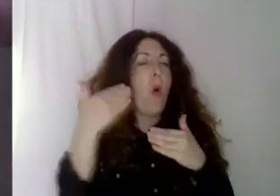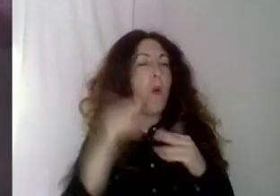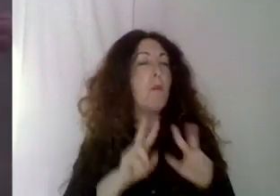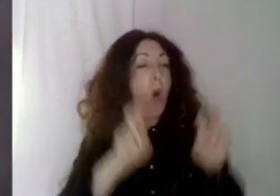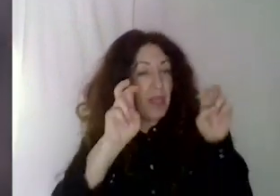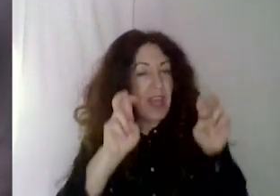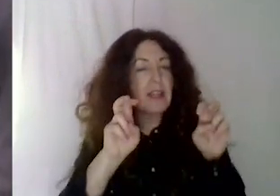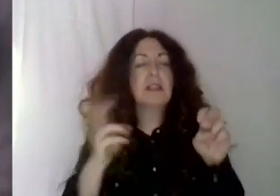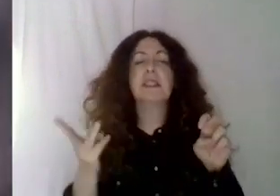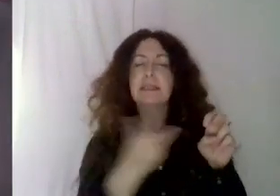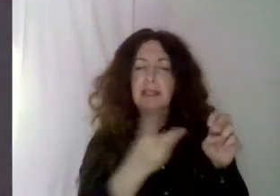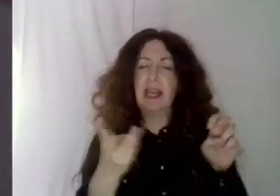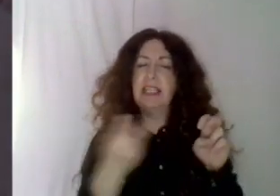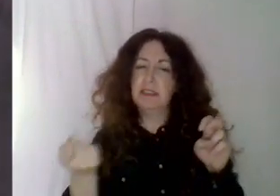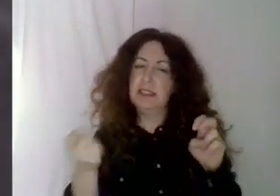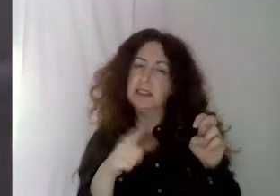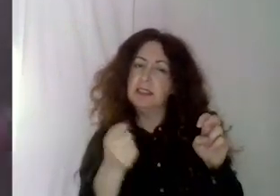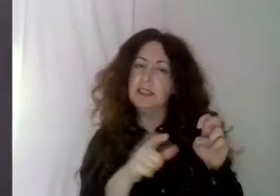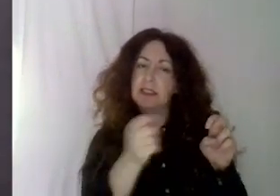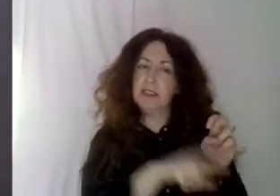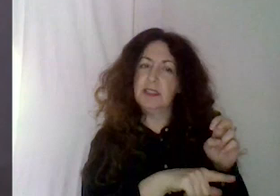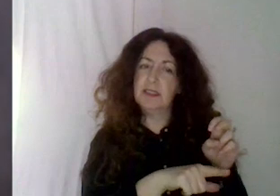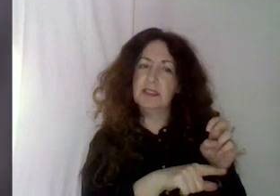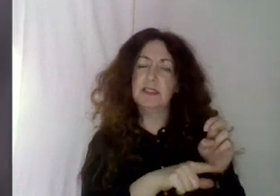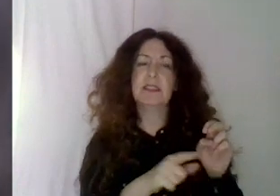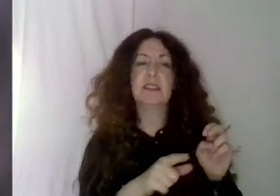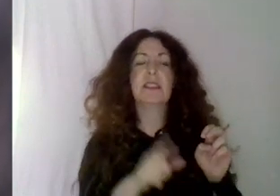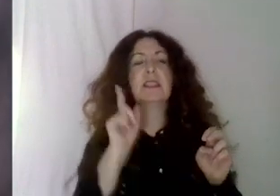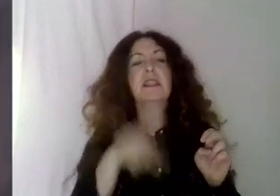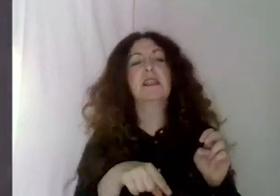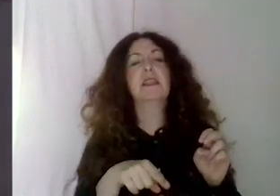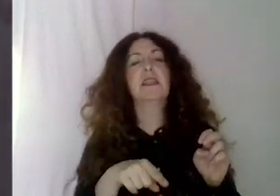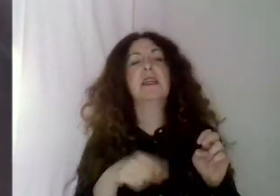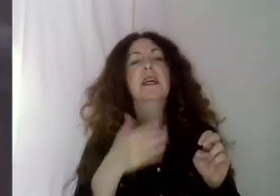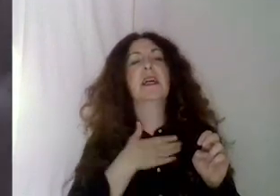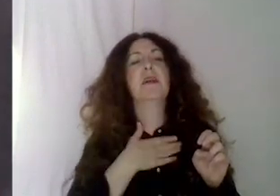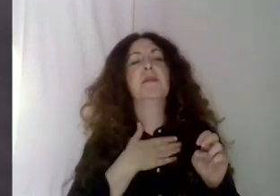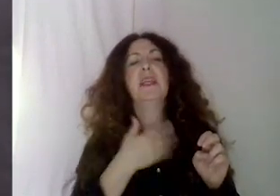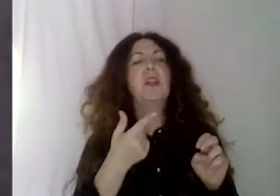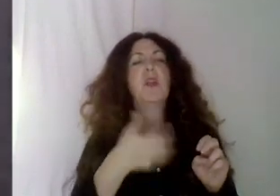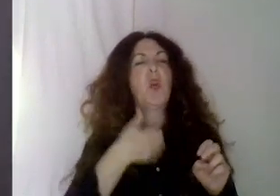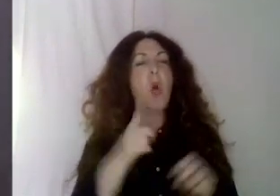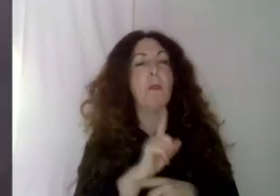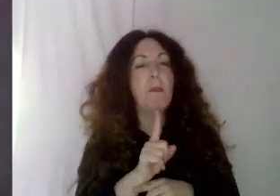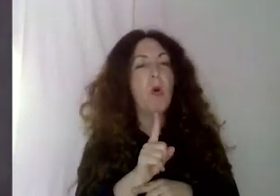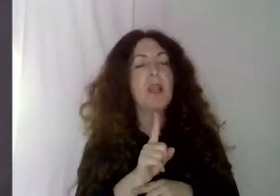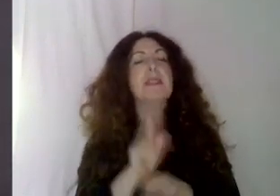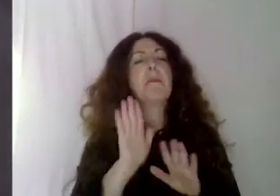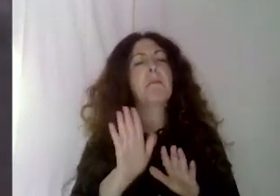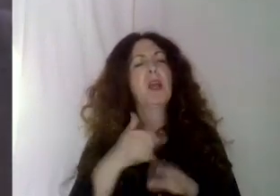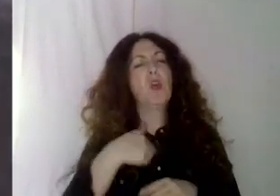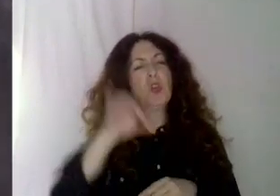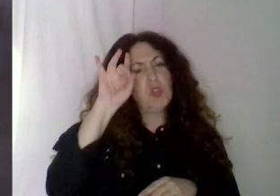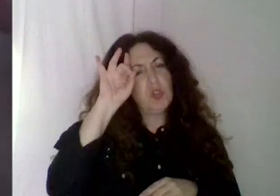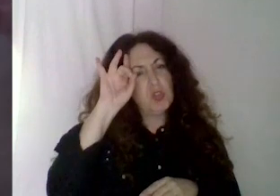yo creo que tanto las circunstancias históricas como la modernidad de su obra, como la intención